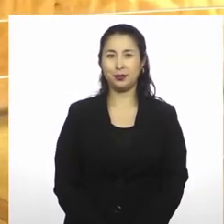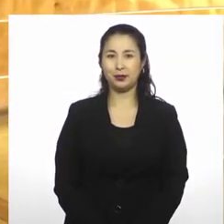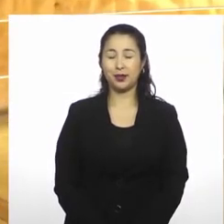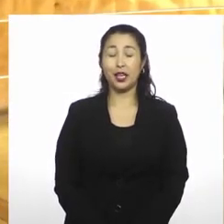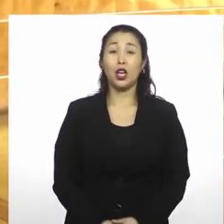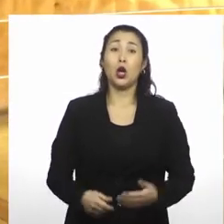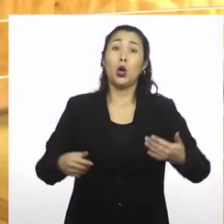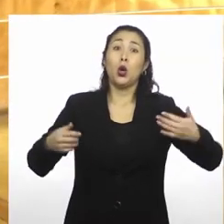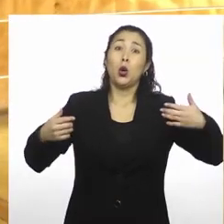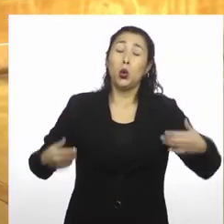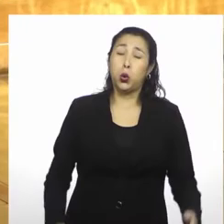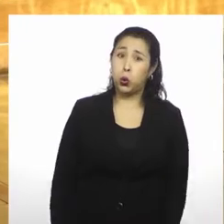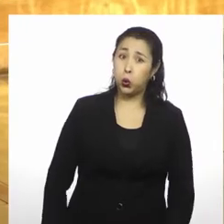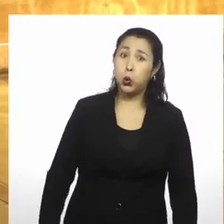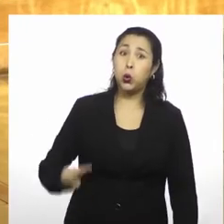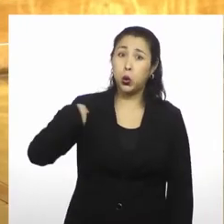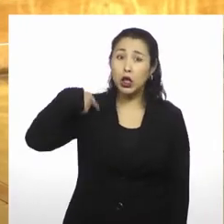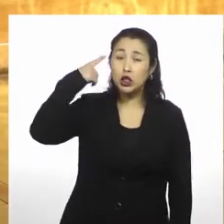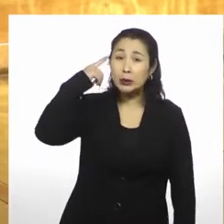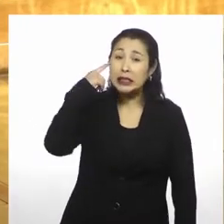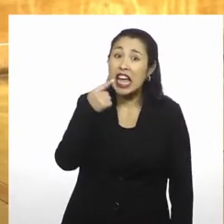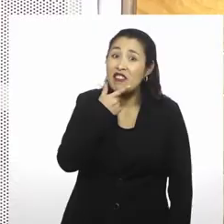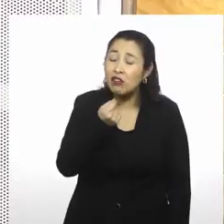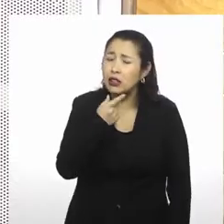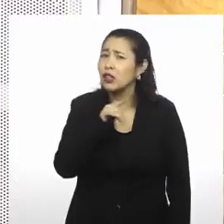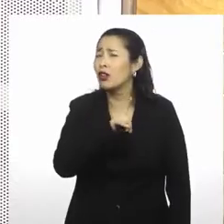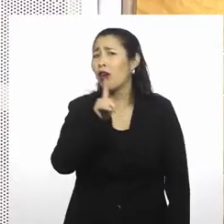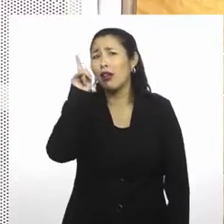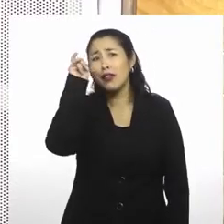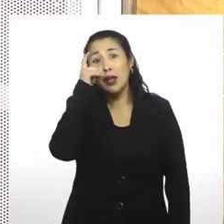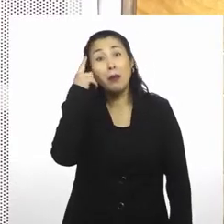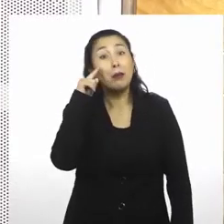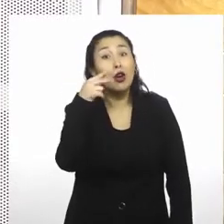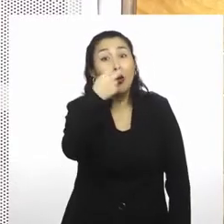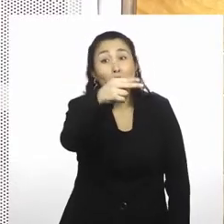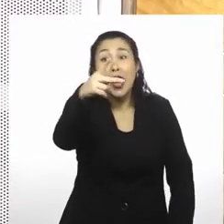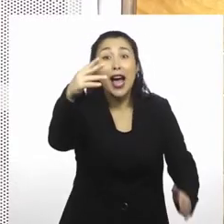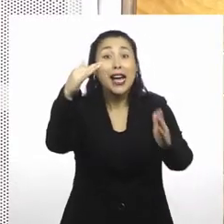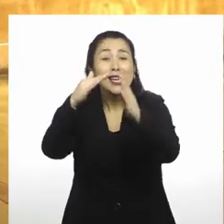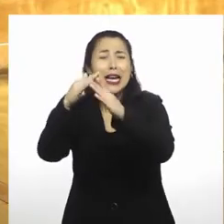No era tan fácil como yo pensaba. Pero ustedes en su casa tienen tiempo para poder